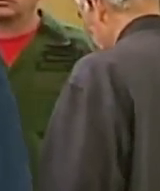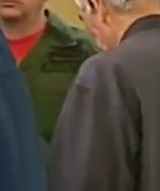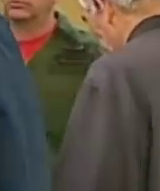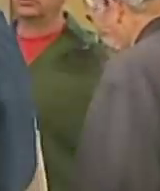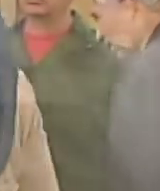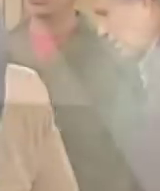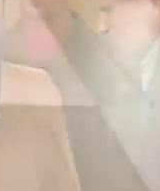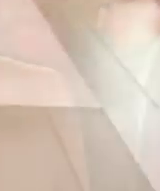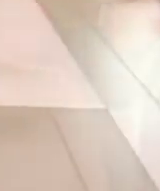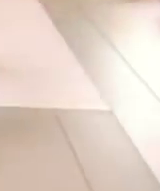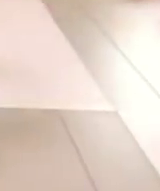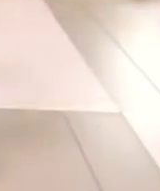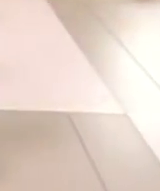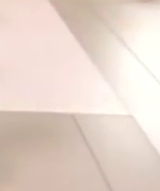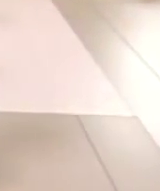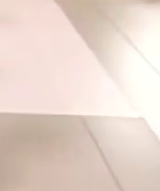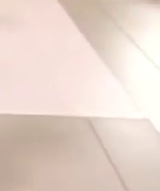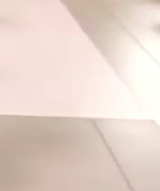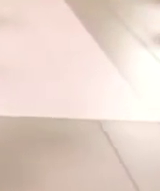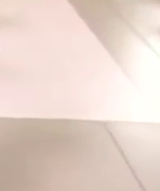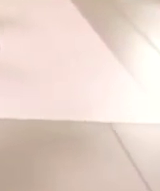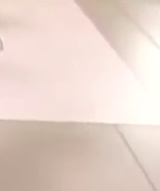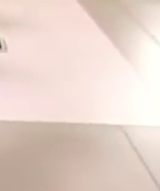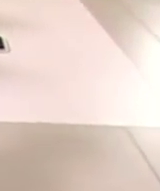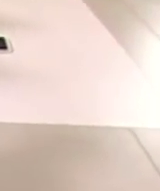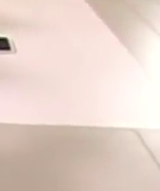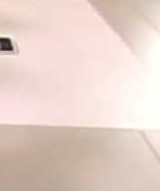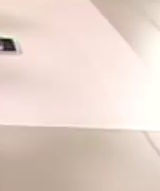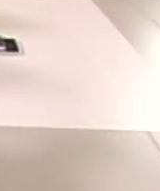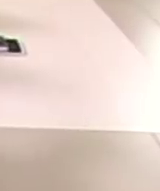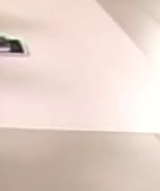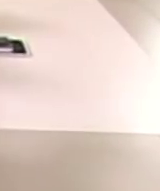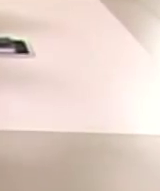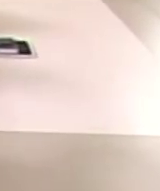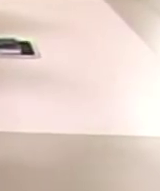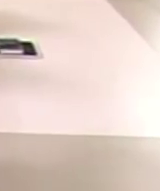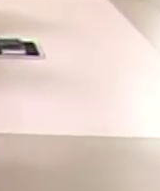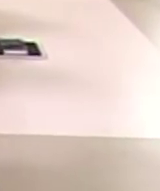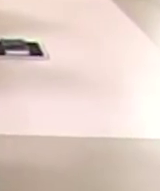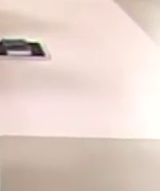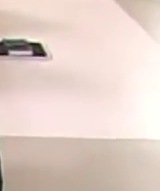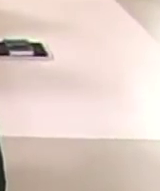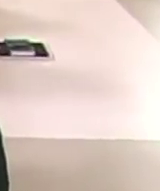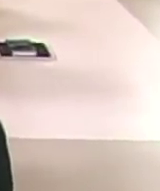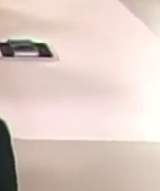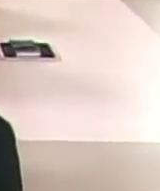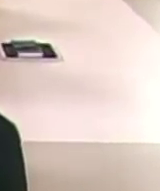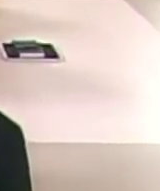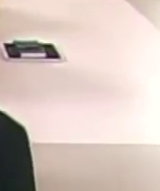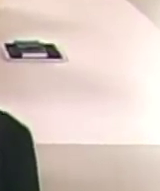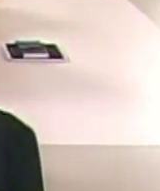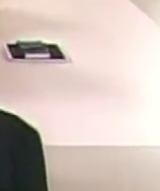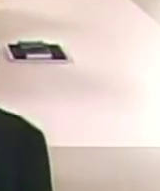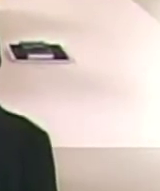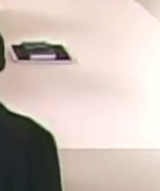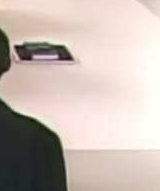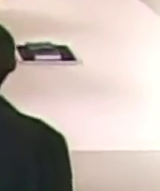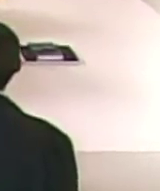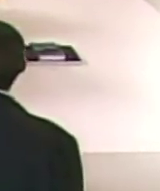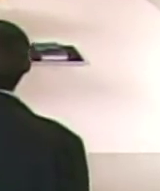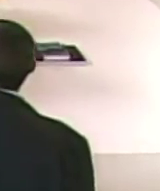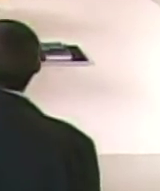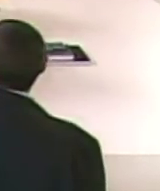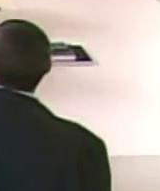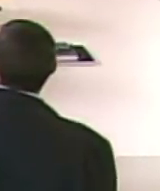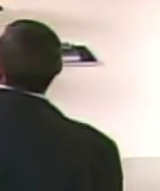venezolana. A diferencia de otras naciones de Europa y América Latina, donde usualmente miles de